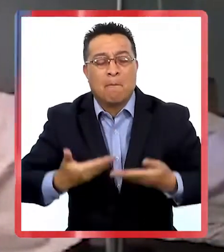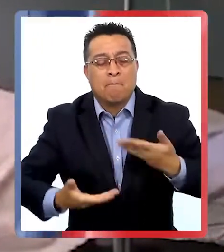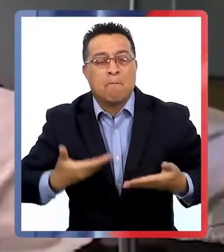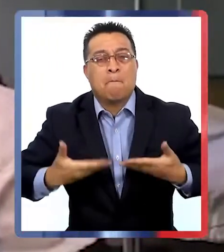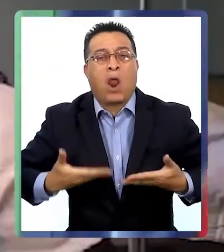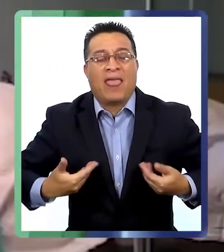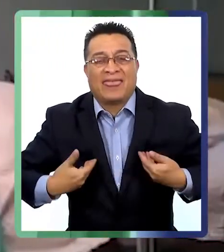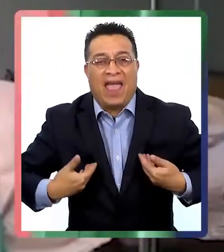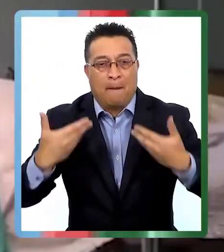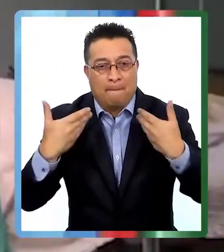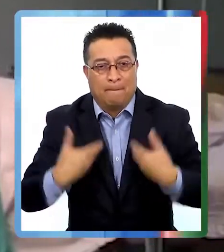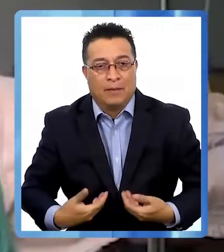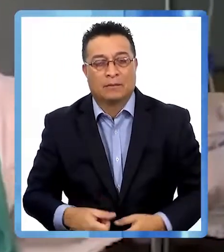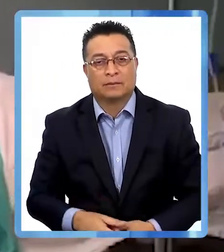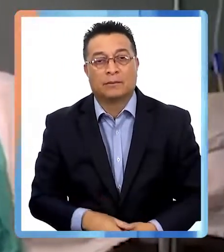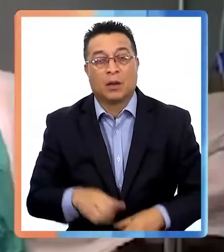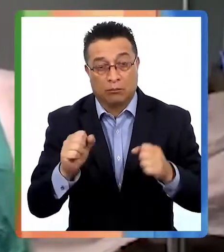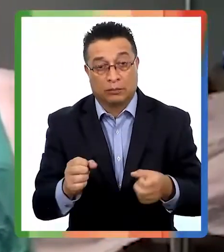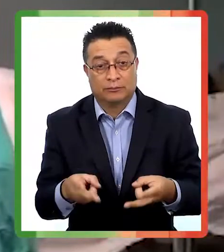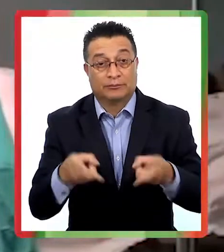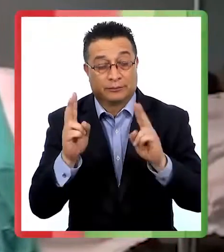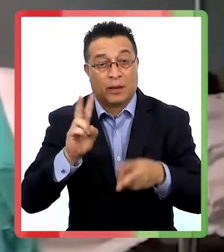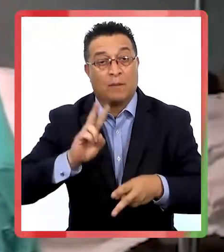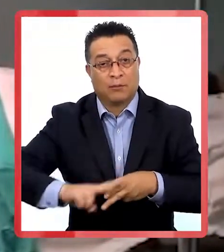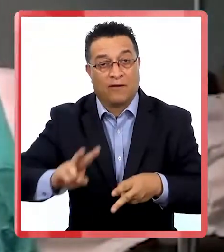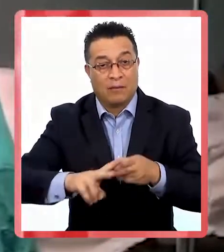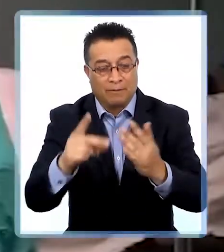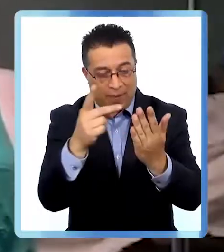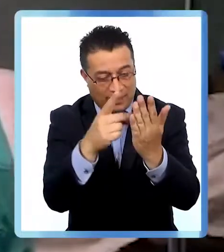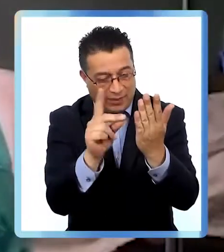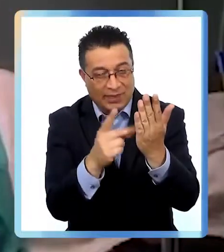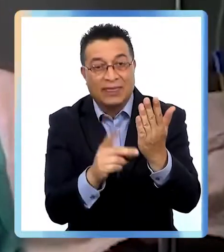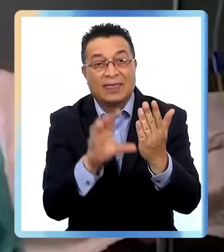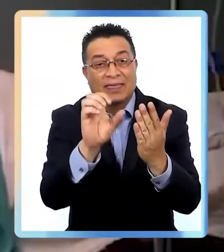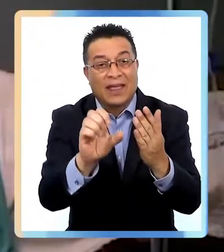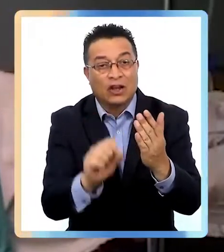paciente y resolver problemas de diagnóstico